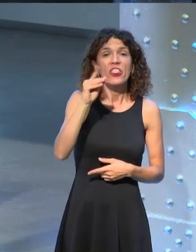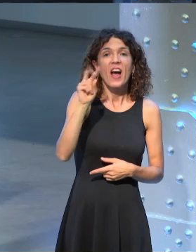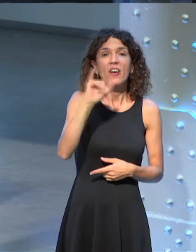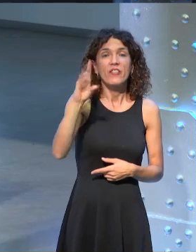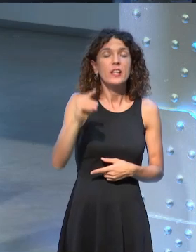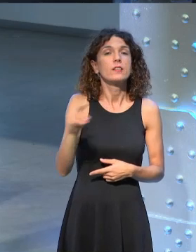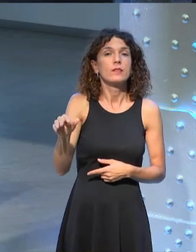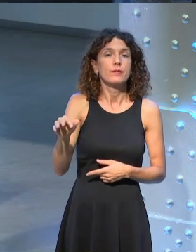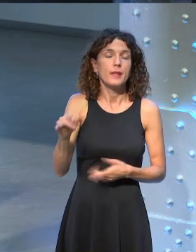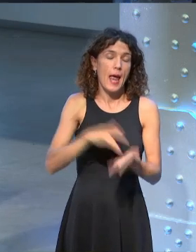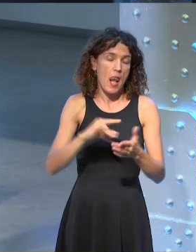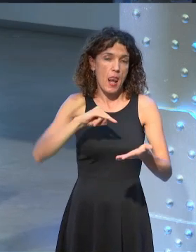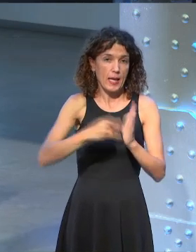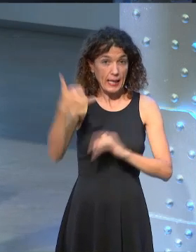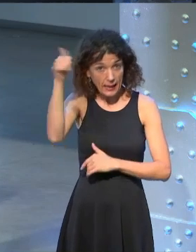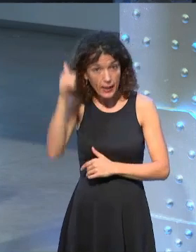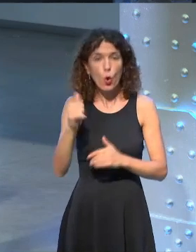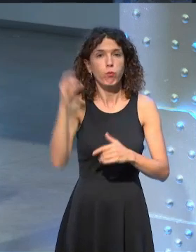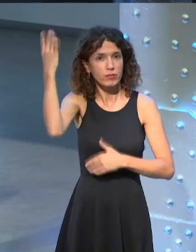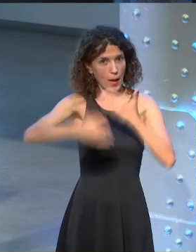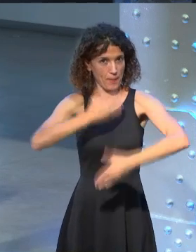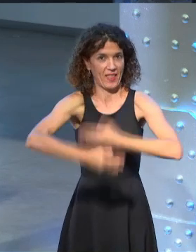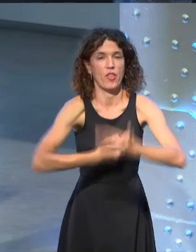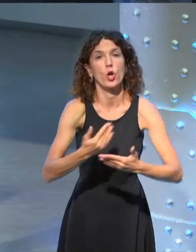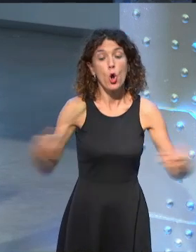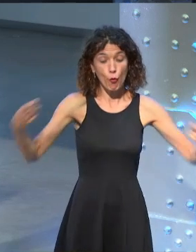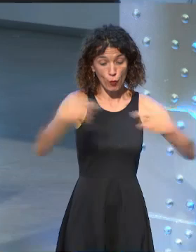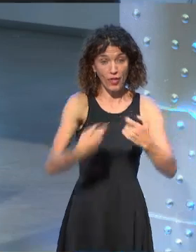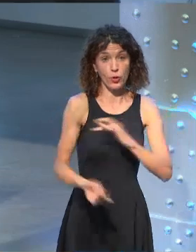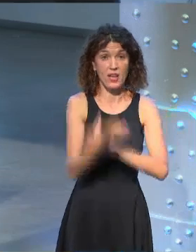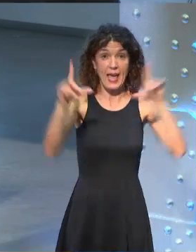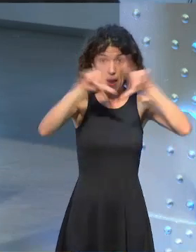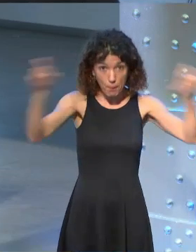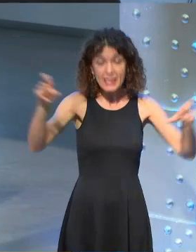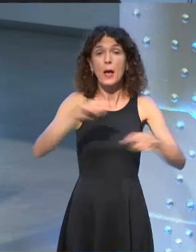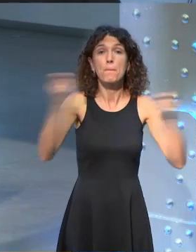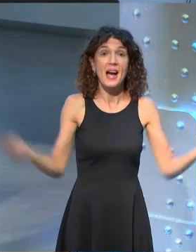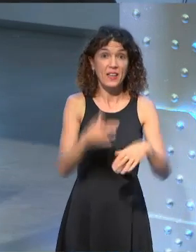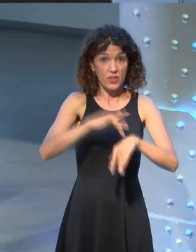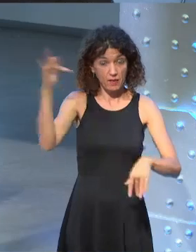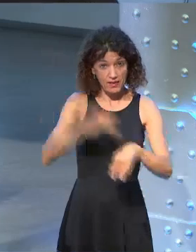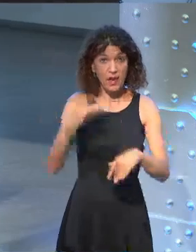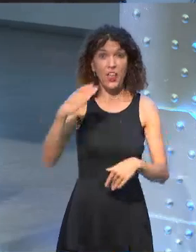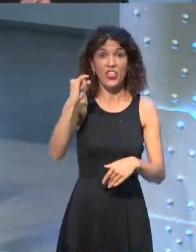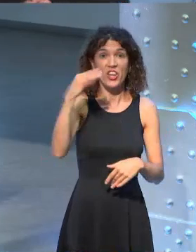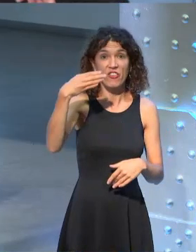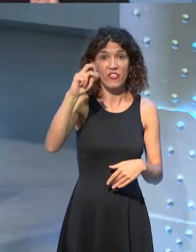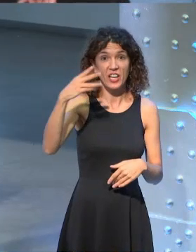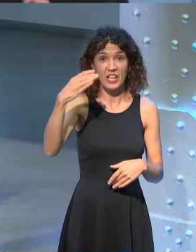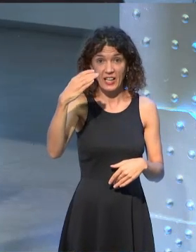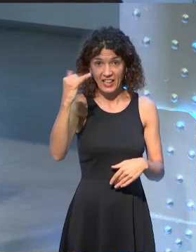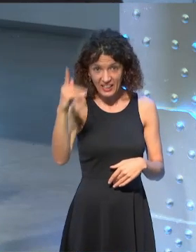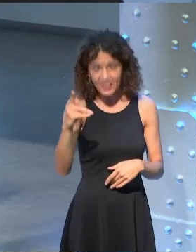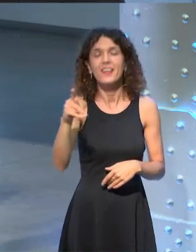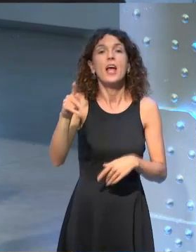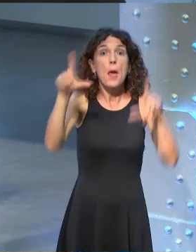Tomás. Es ingeniero, es emprendedor, es CEO y cofundador de la empresa de marketing digital CyberClick, compañía que, por